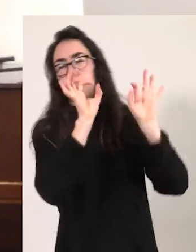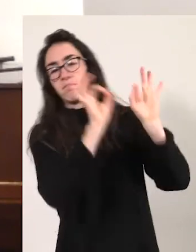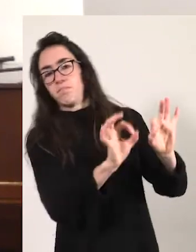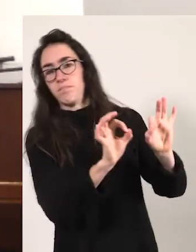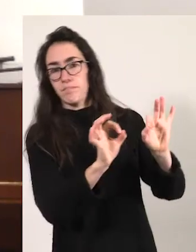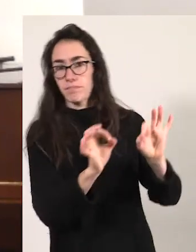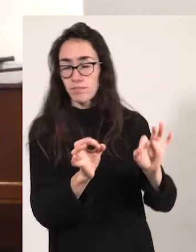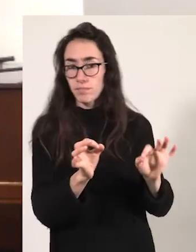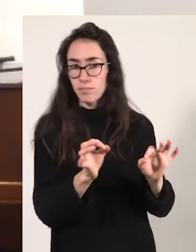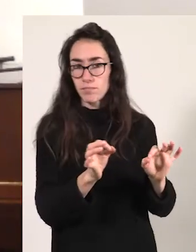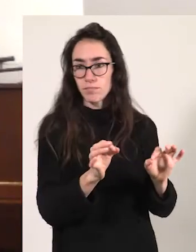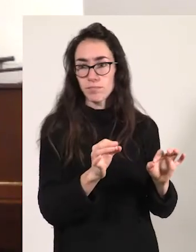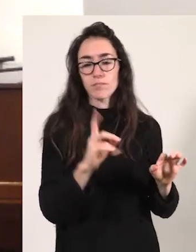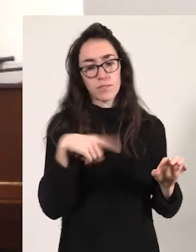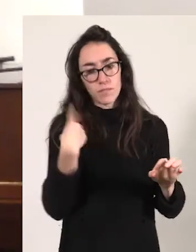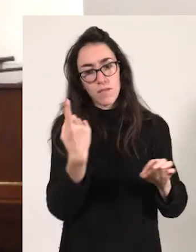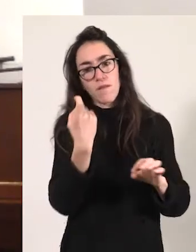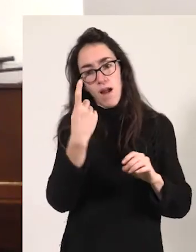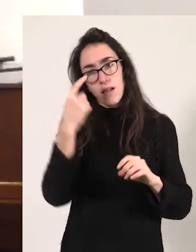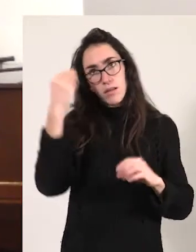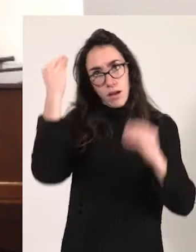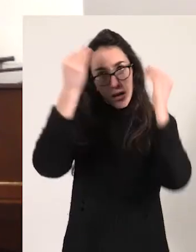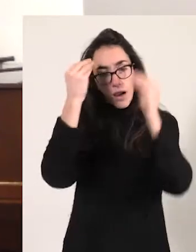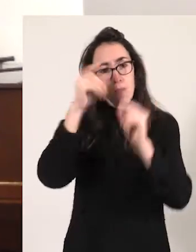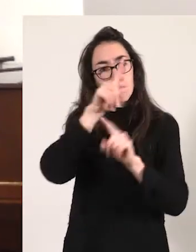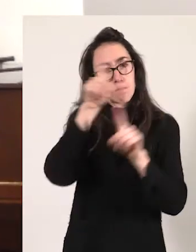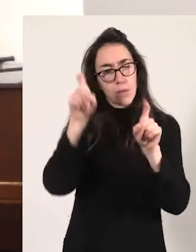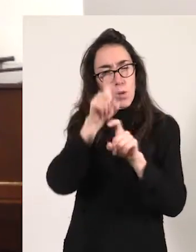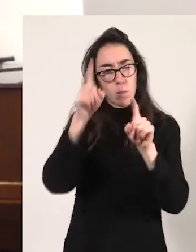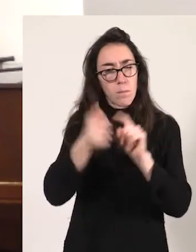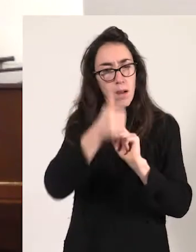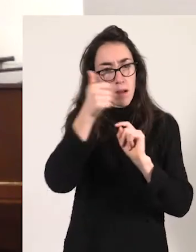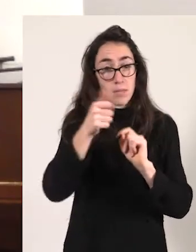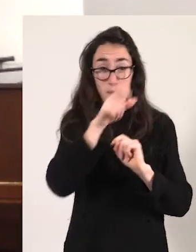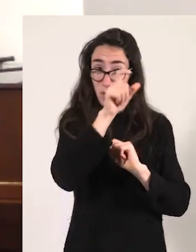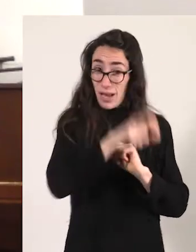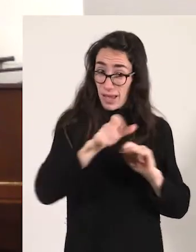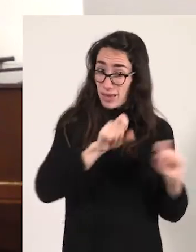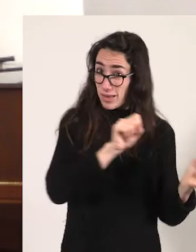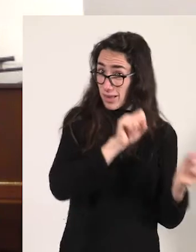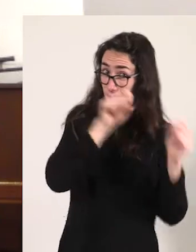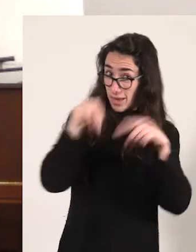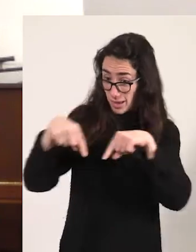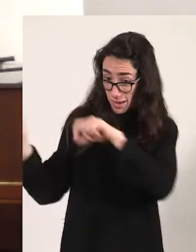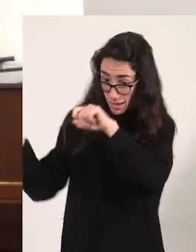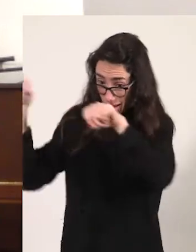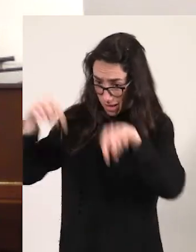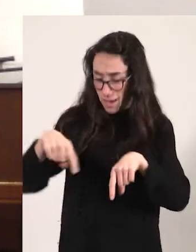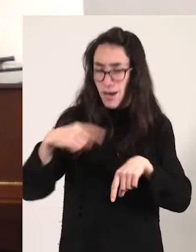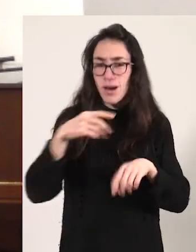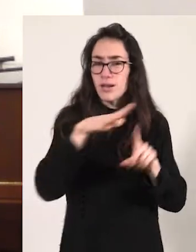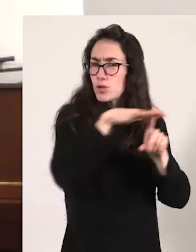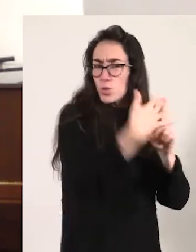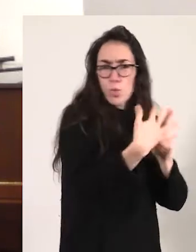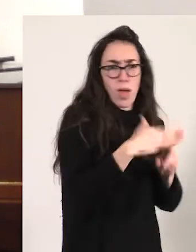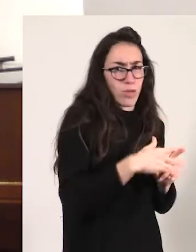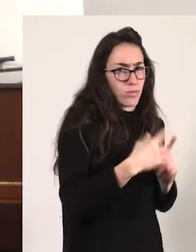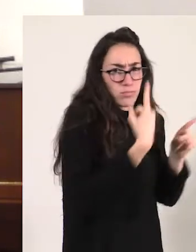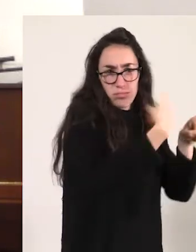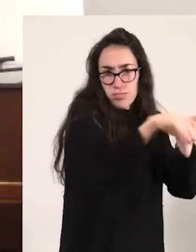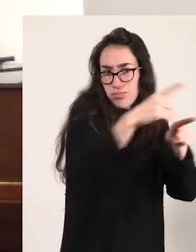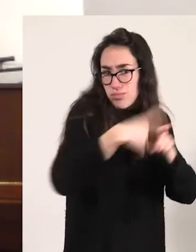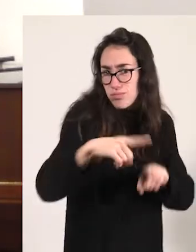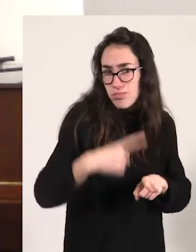subsahariana, ese África negra. Entonces tampoco nos hacemos muchas más preguntas, ¿no? Sin embargo, la gente que viene de vivir realidades